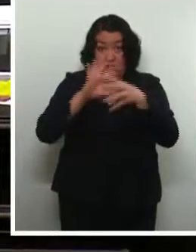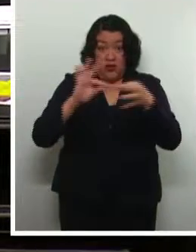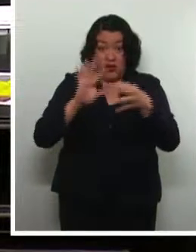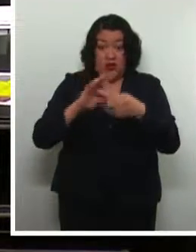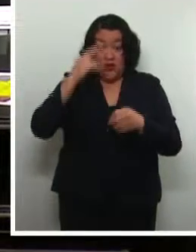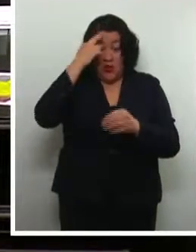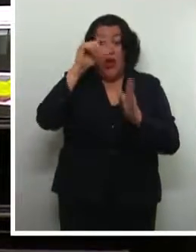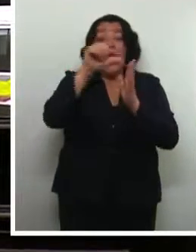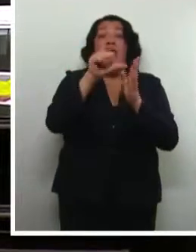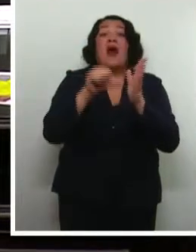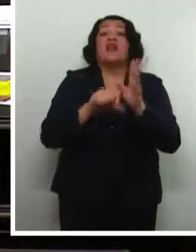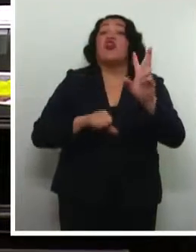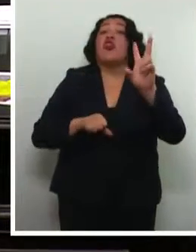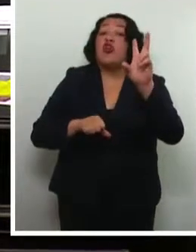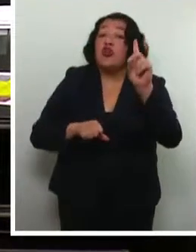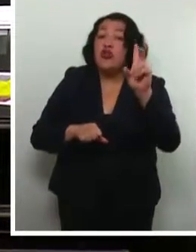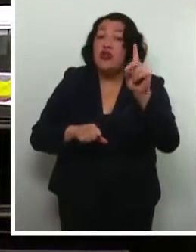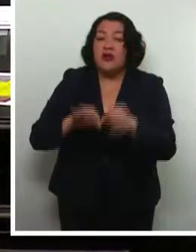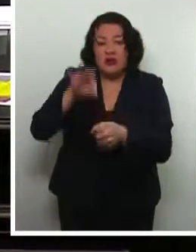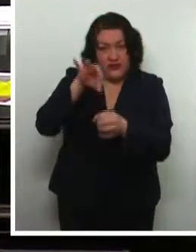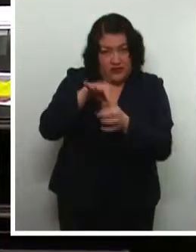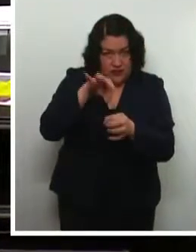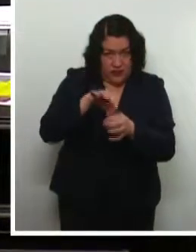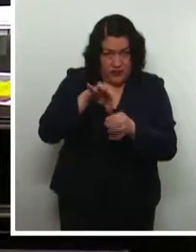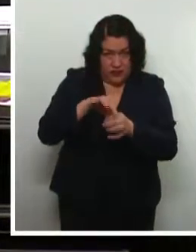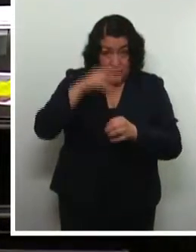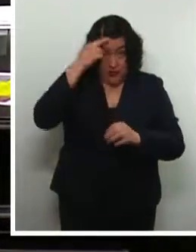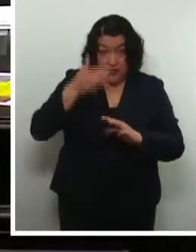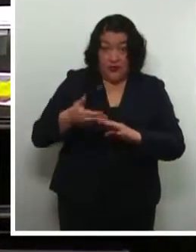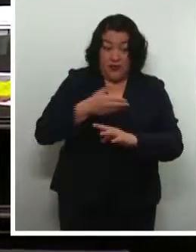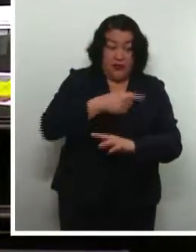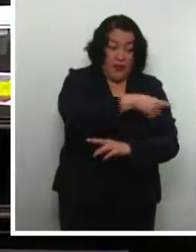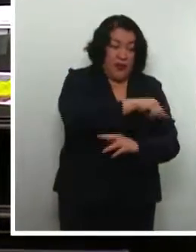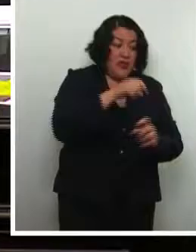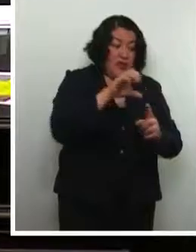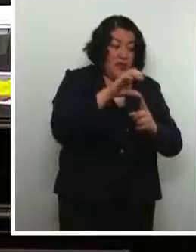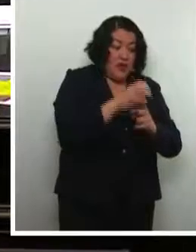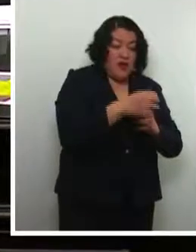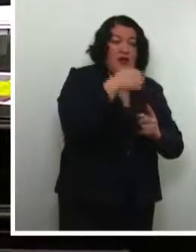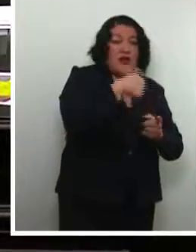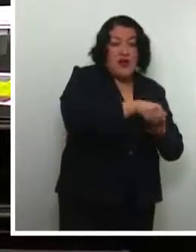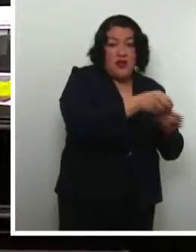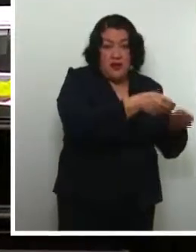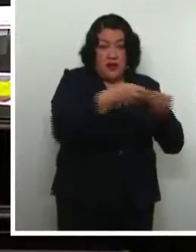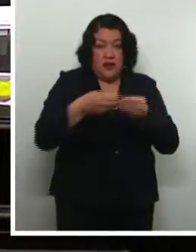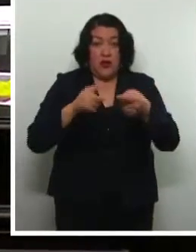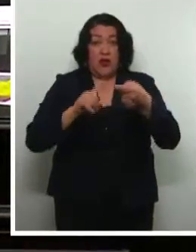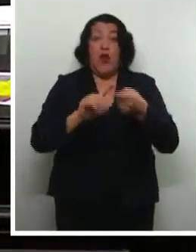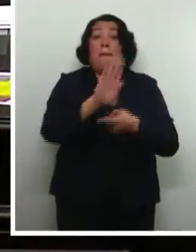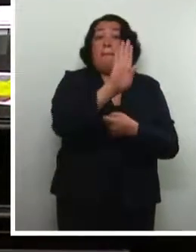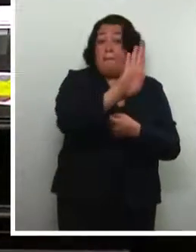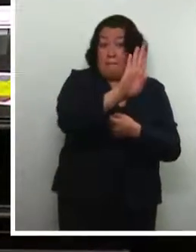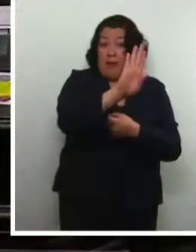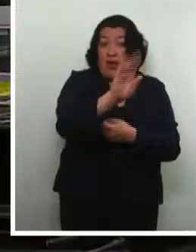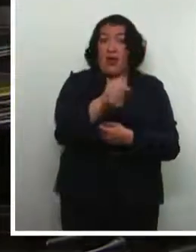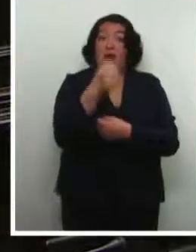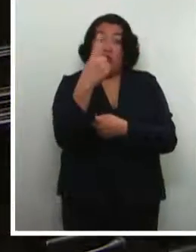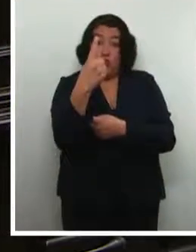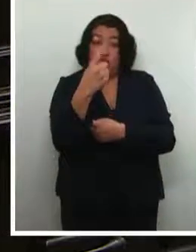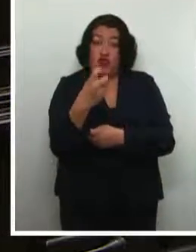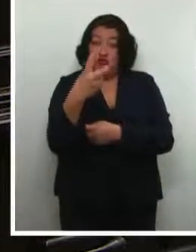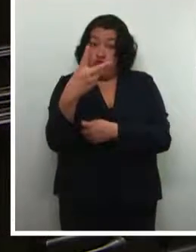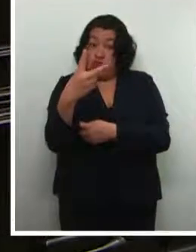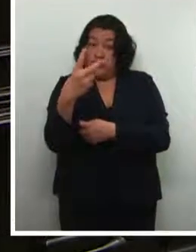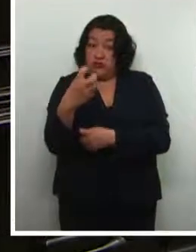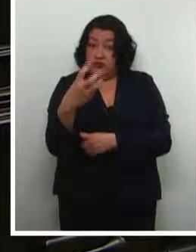votación del artículo 30 en términos del dictamen relativo a los apartados B, numerales 1, 2,